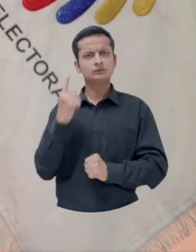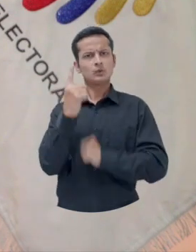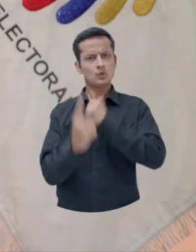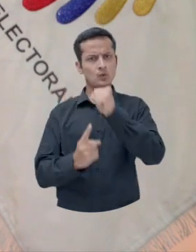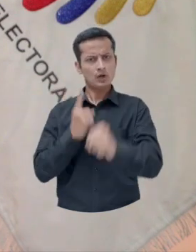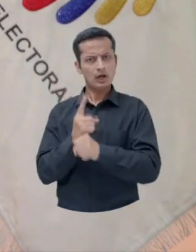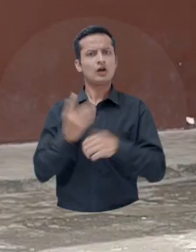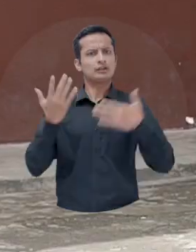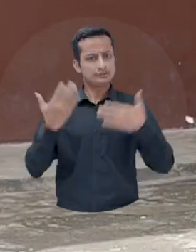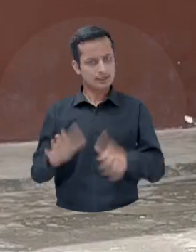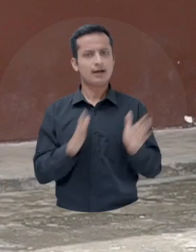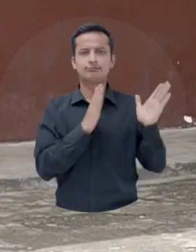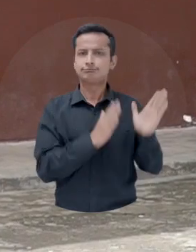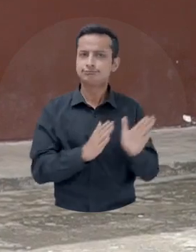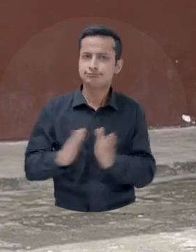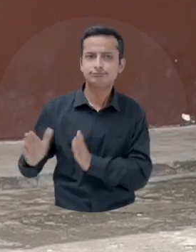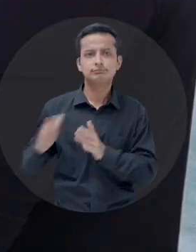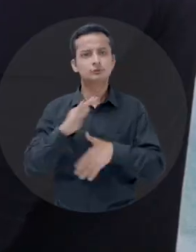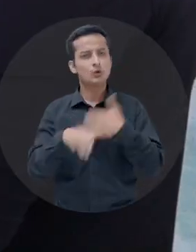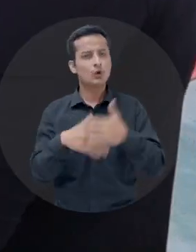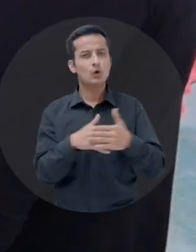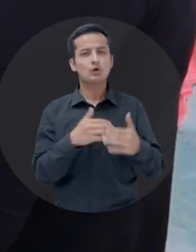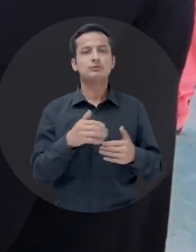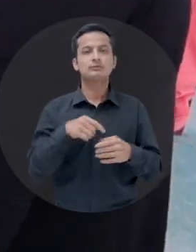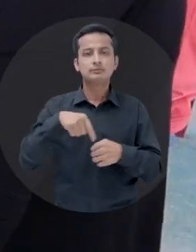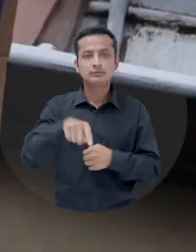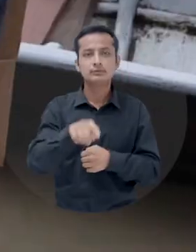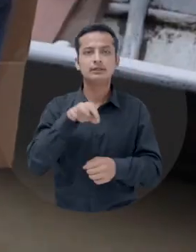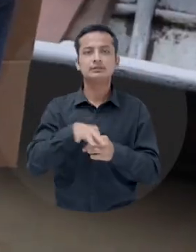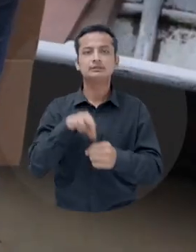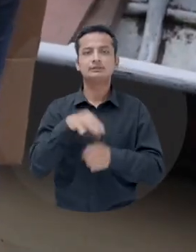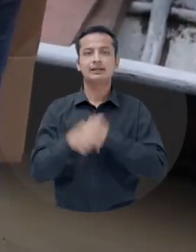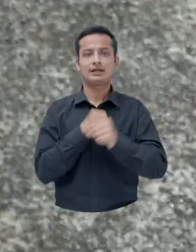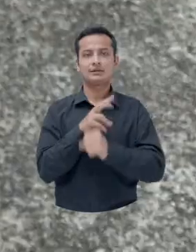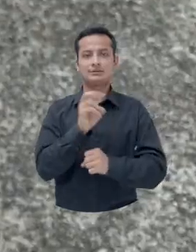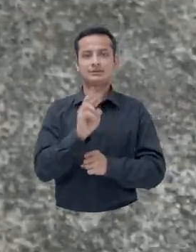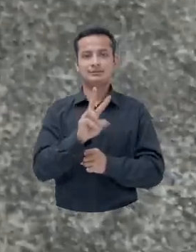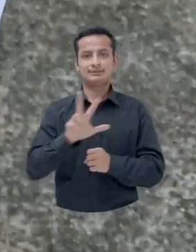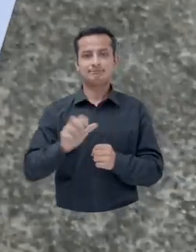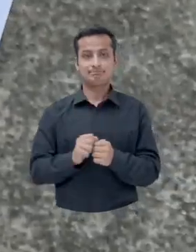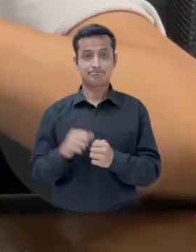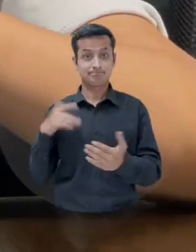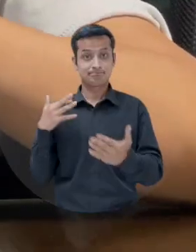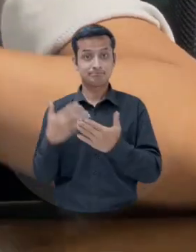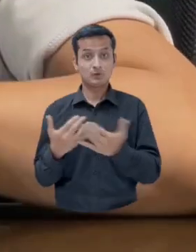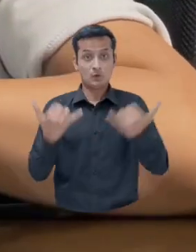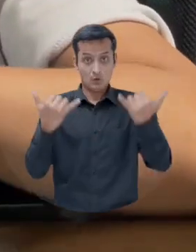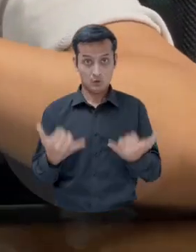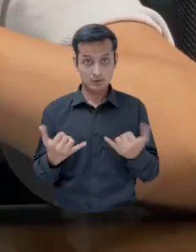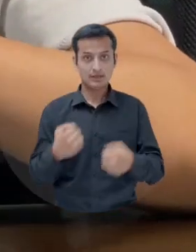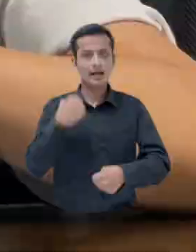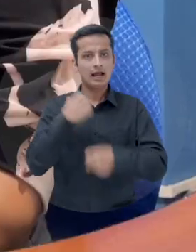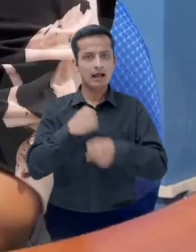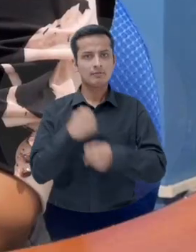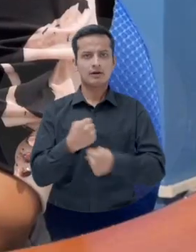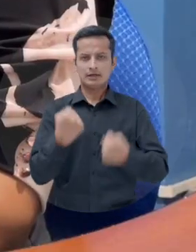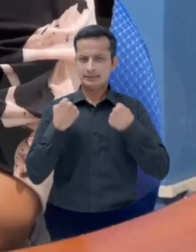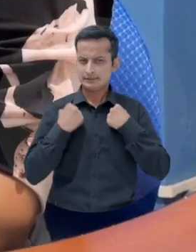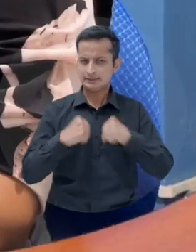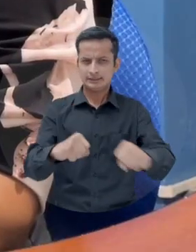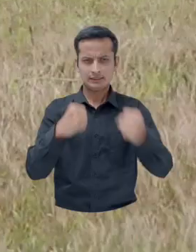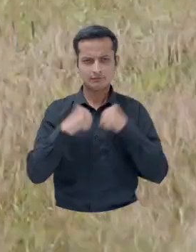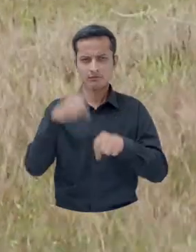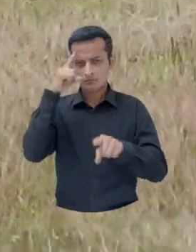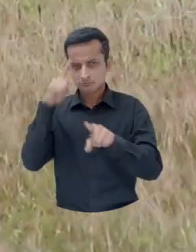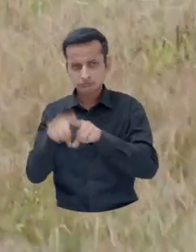año antes con la planificación y la organización de las elecciones 2023. Hoy, el trabajo